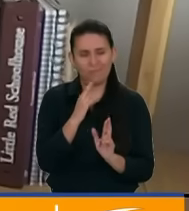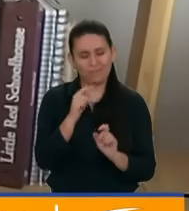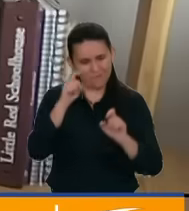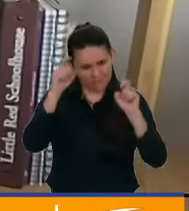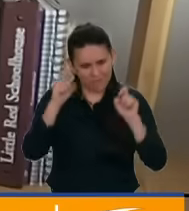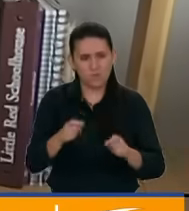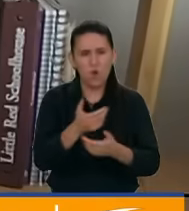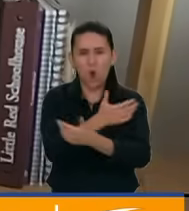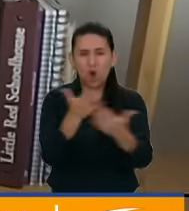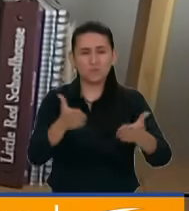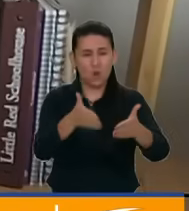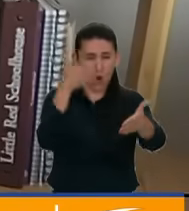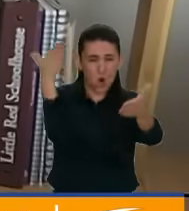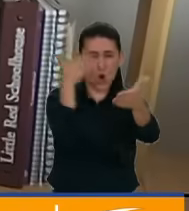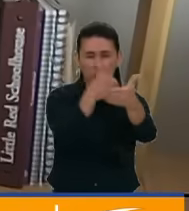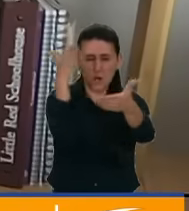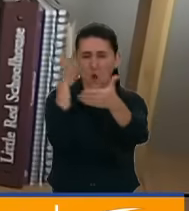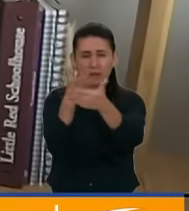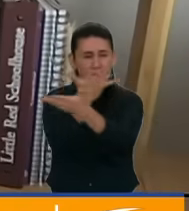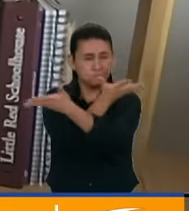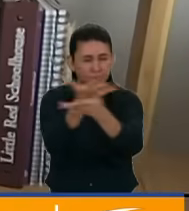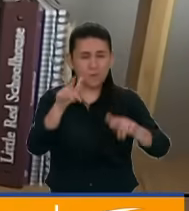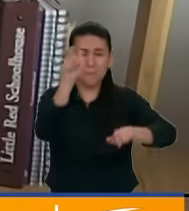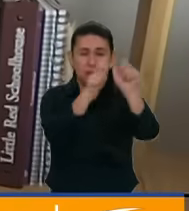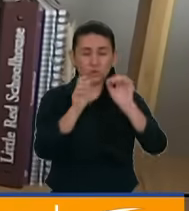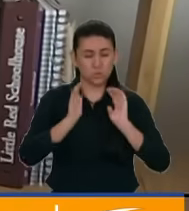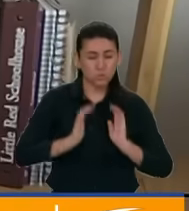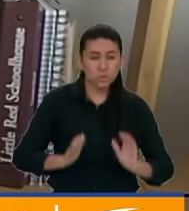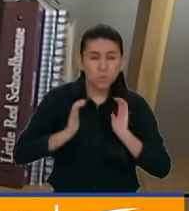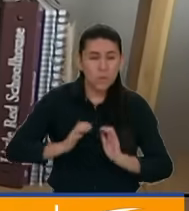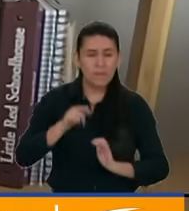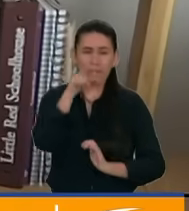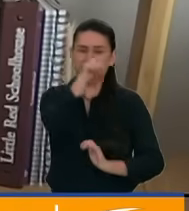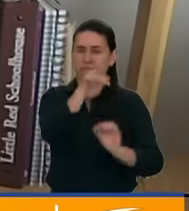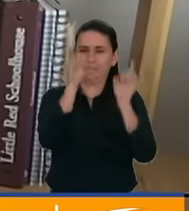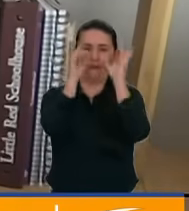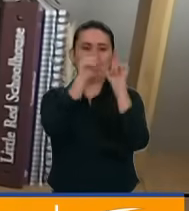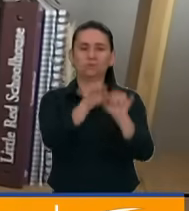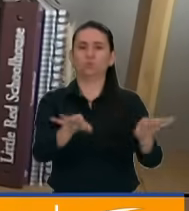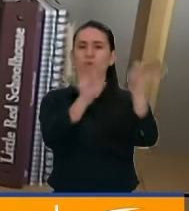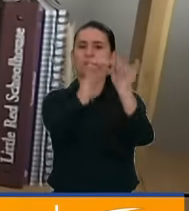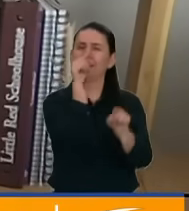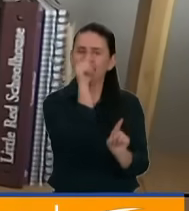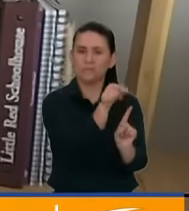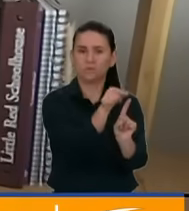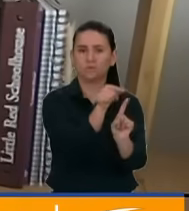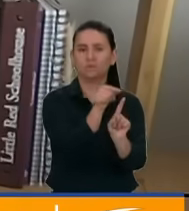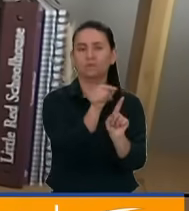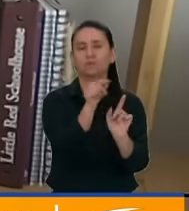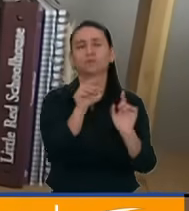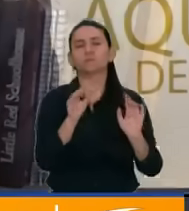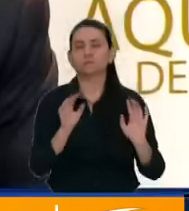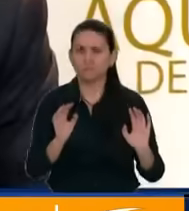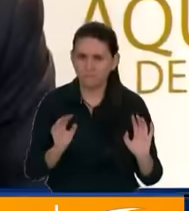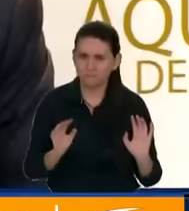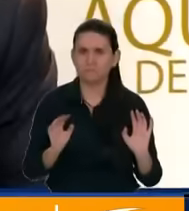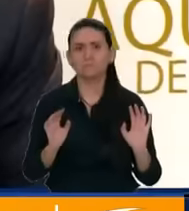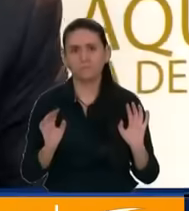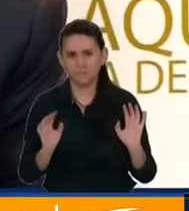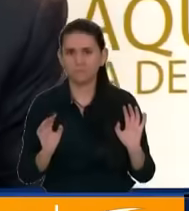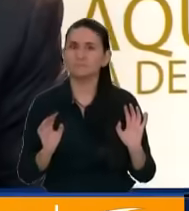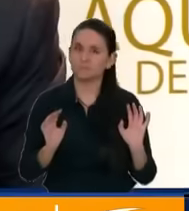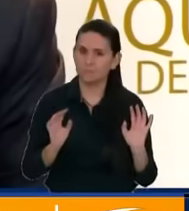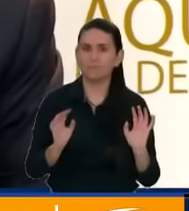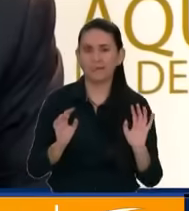todos los ataques a los civiles que han tenido lugar en este conflicto. Eso obviamente sin todavía estar en condiciones